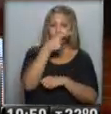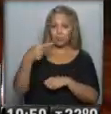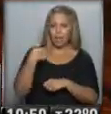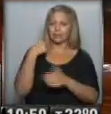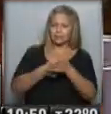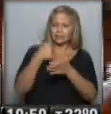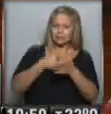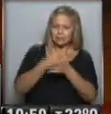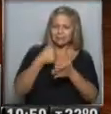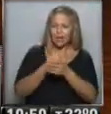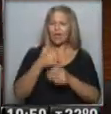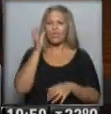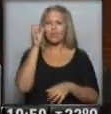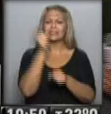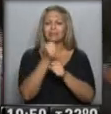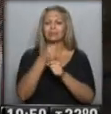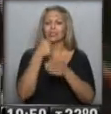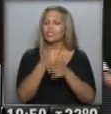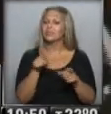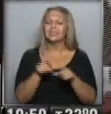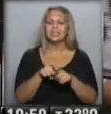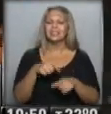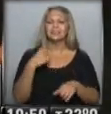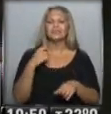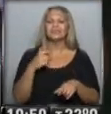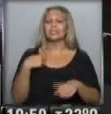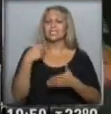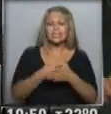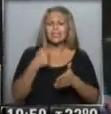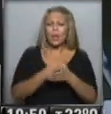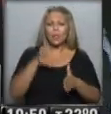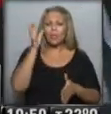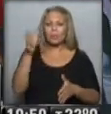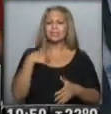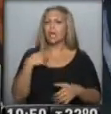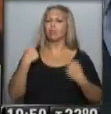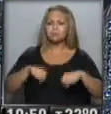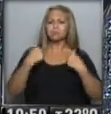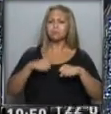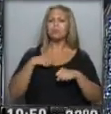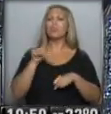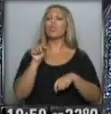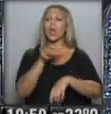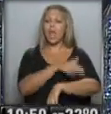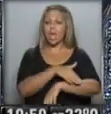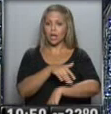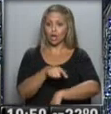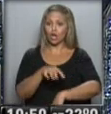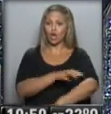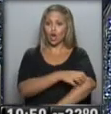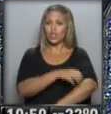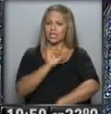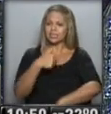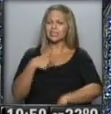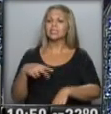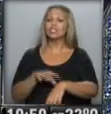tan duro, durísimo, como un salvaje, como siempre. Me dejé una vida en cada entrenamiento. Que me duele la rodilla, por supuesto que me duele. Que tengo el